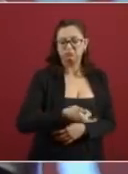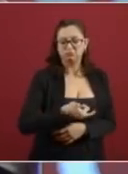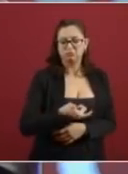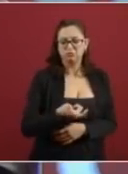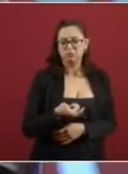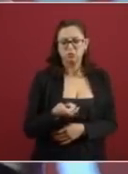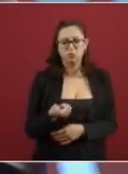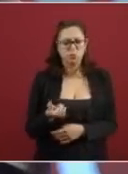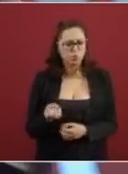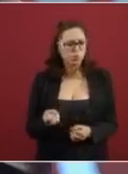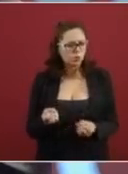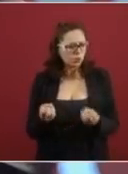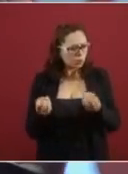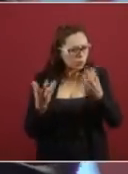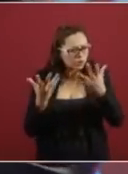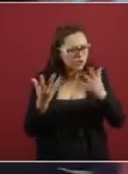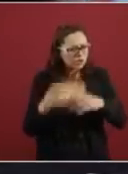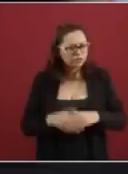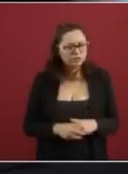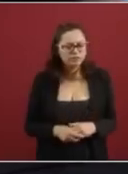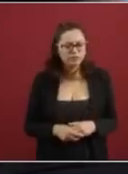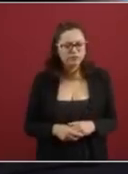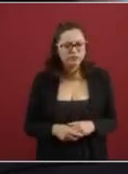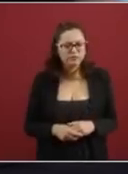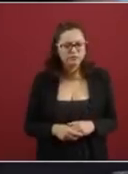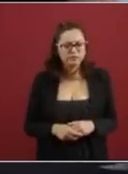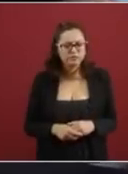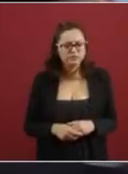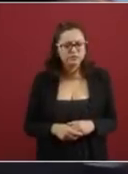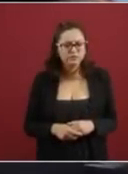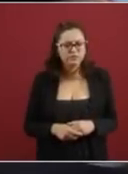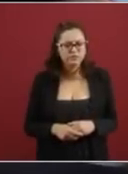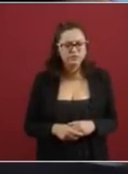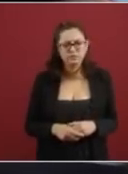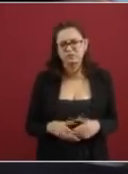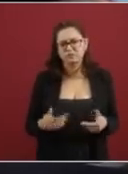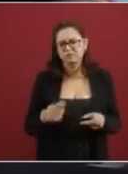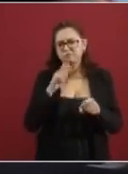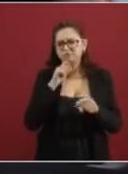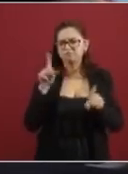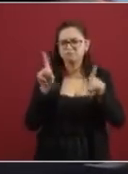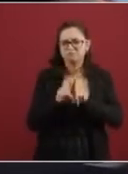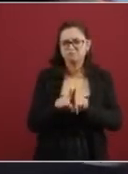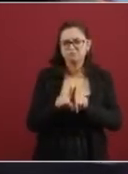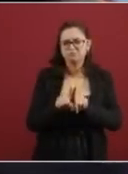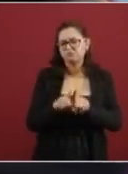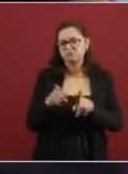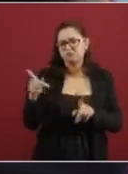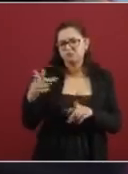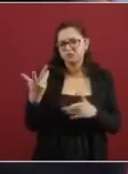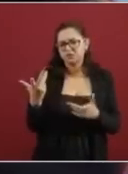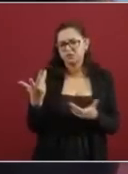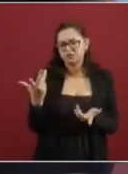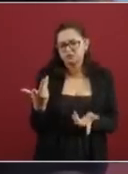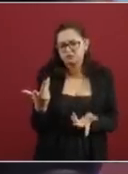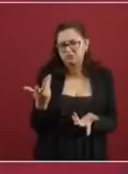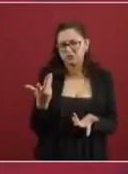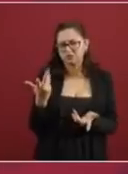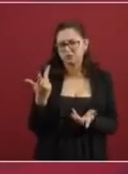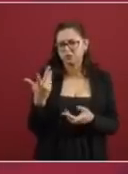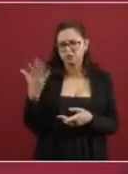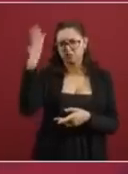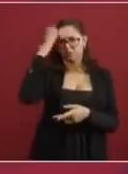equivalente a lo que ganaba un secretario de Estado, pero